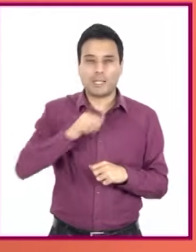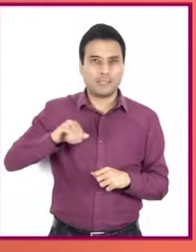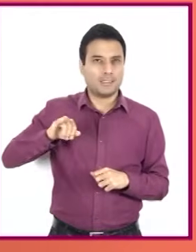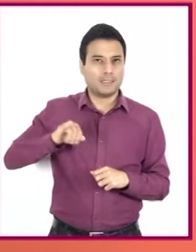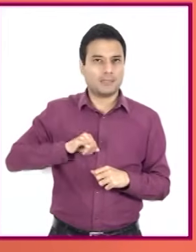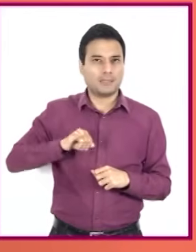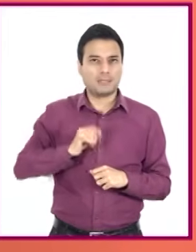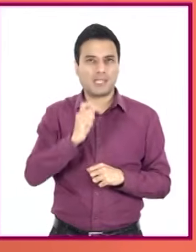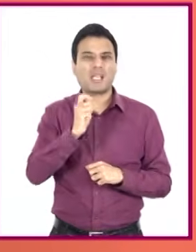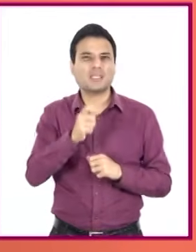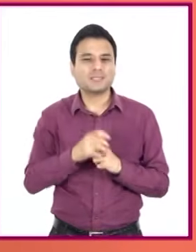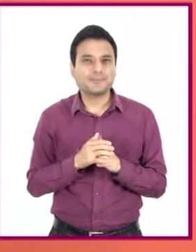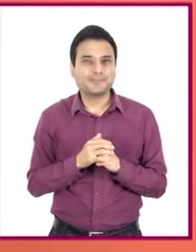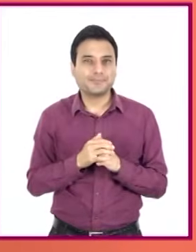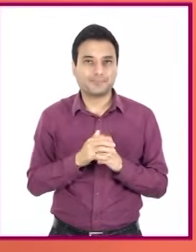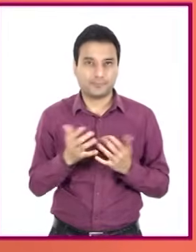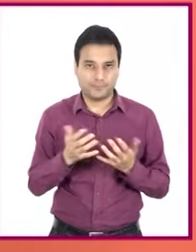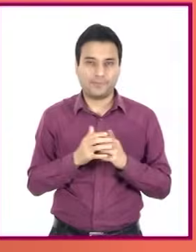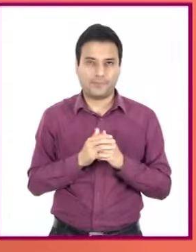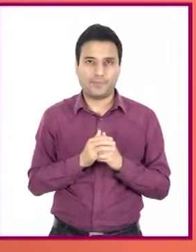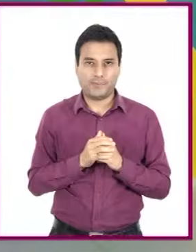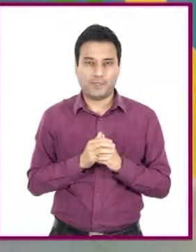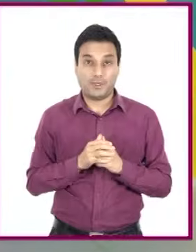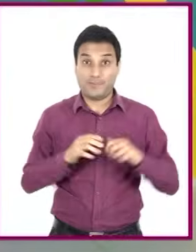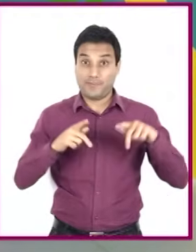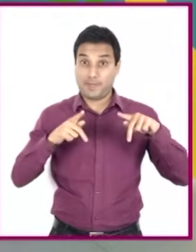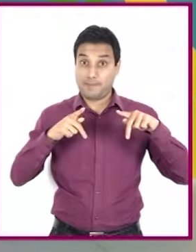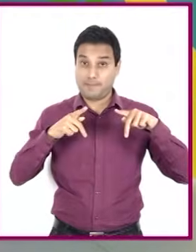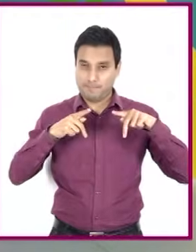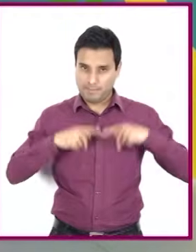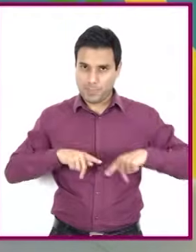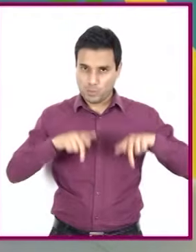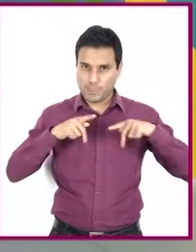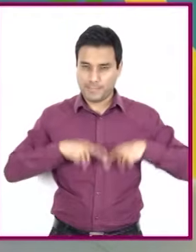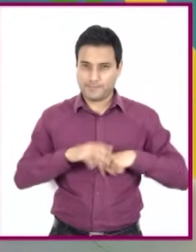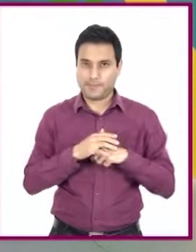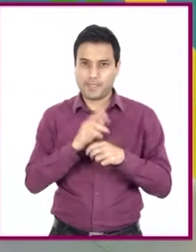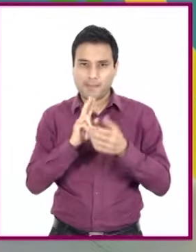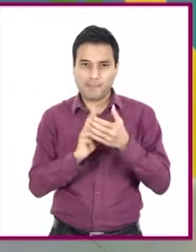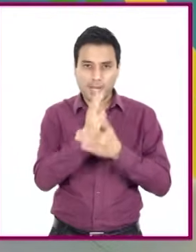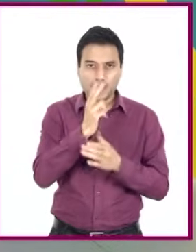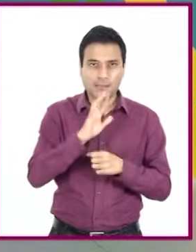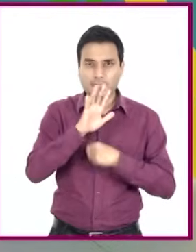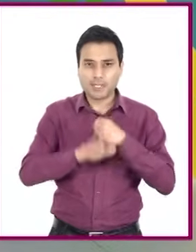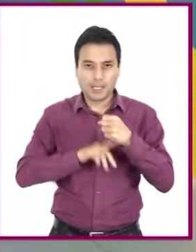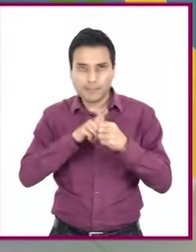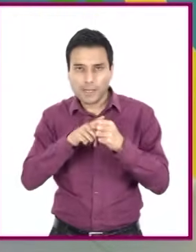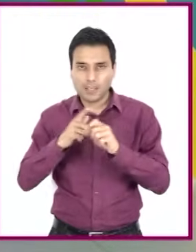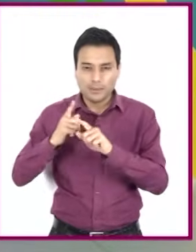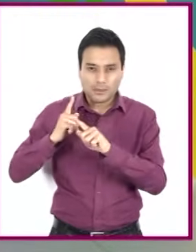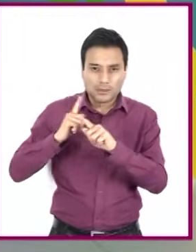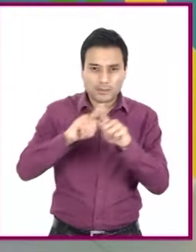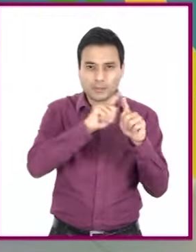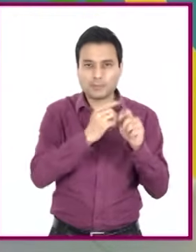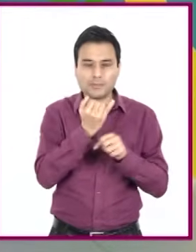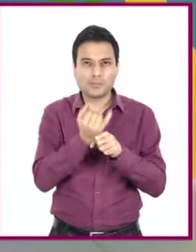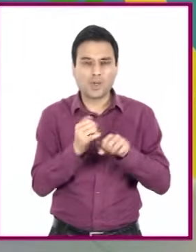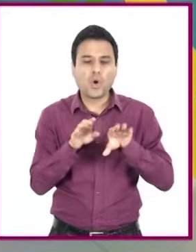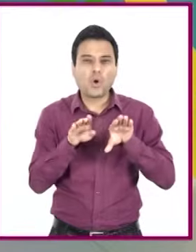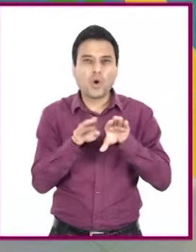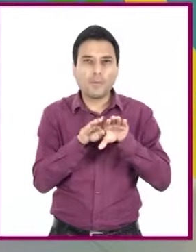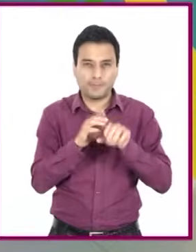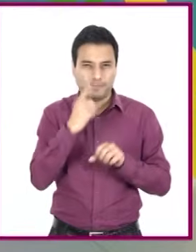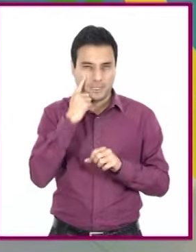el daño que los humanos provocamos a la biodiversidad. ¿Les parece si junto con ellos trabajamos en un